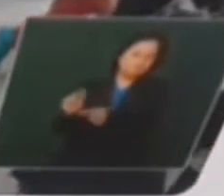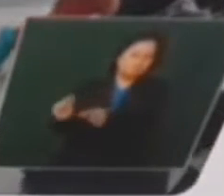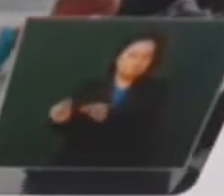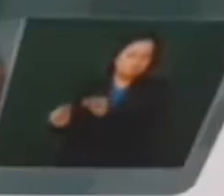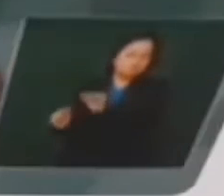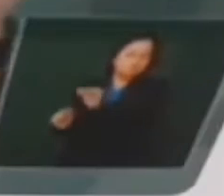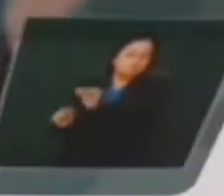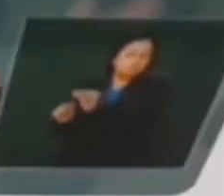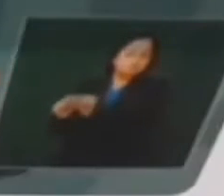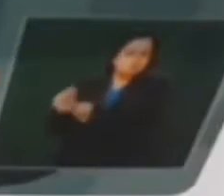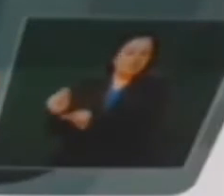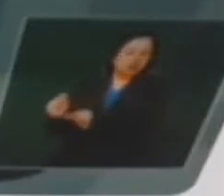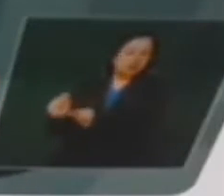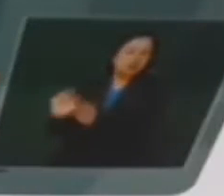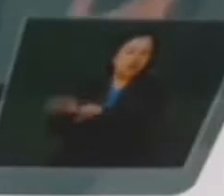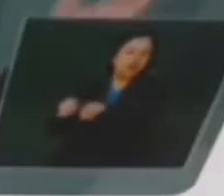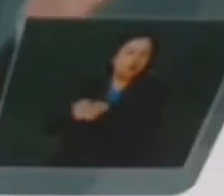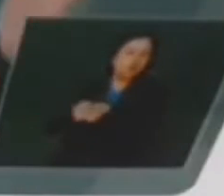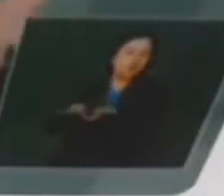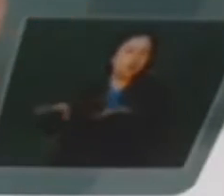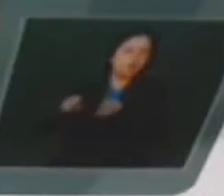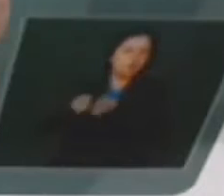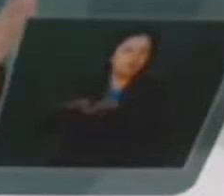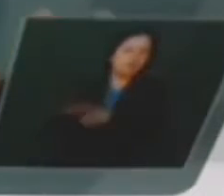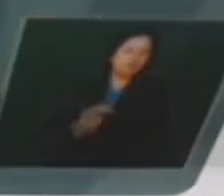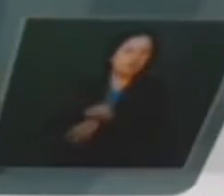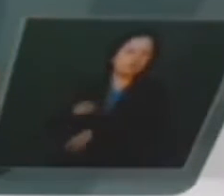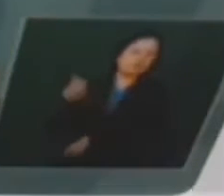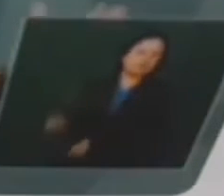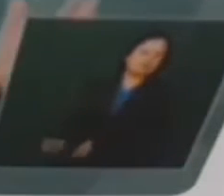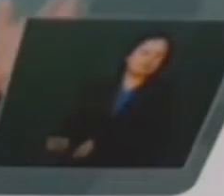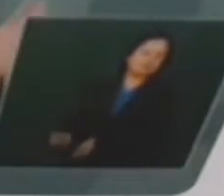pues se fue sabiendo, porque van enseñando el cobre.